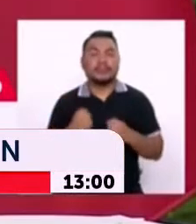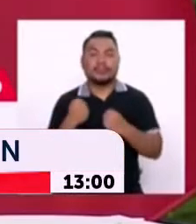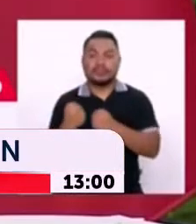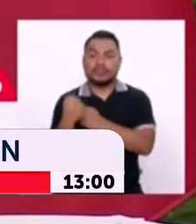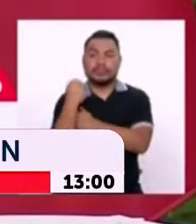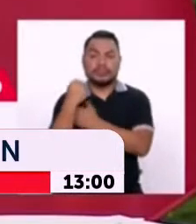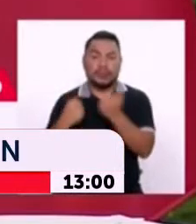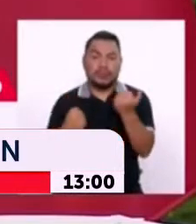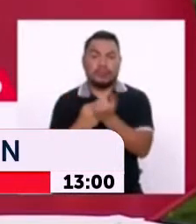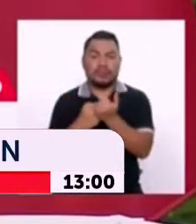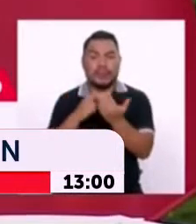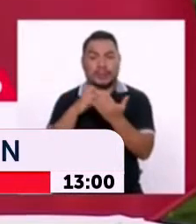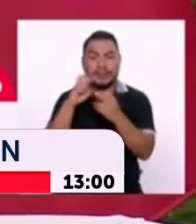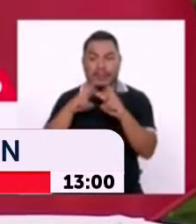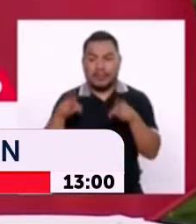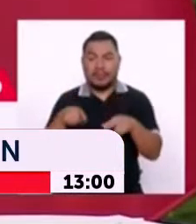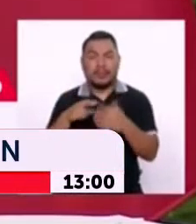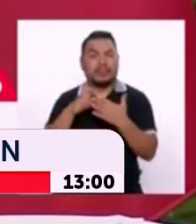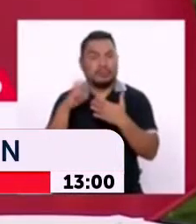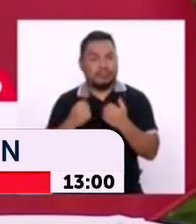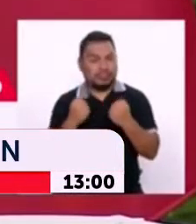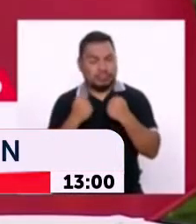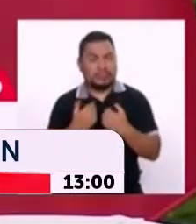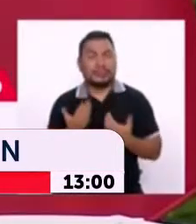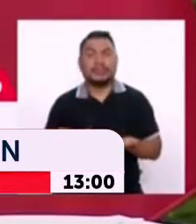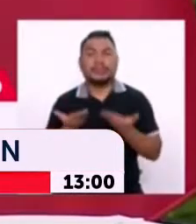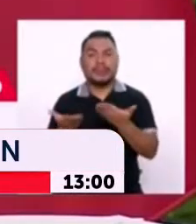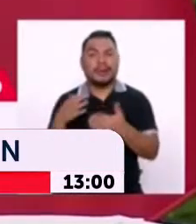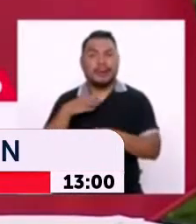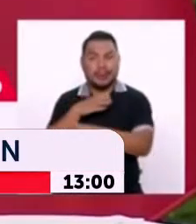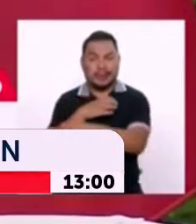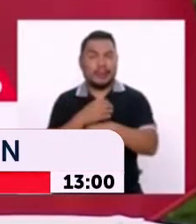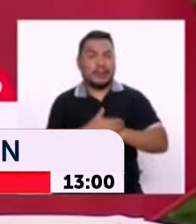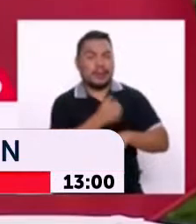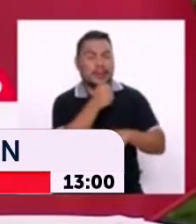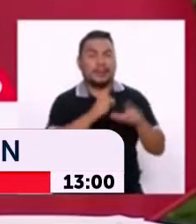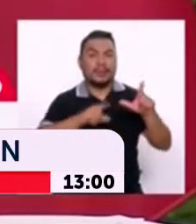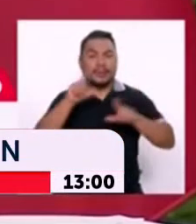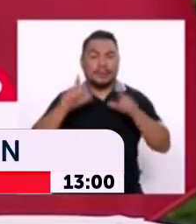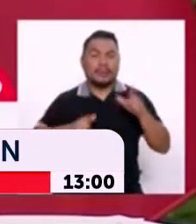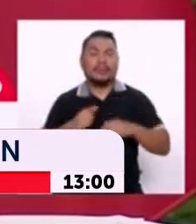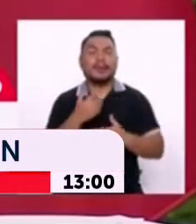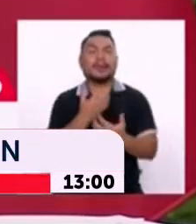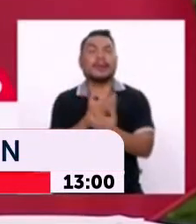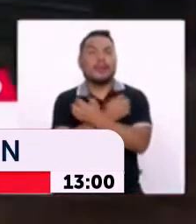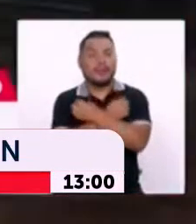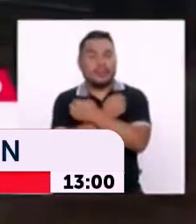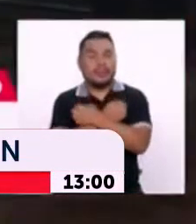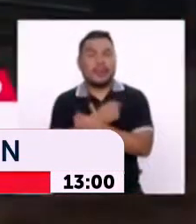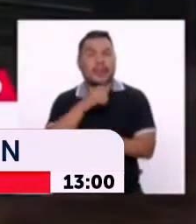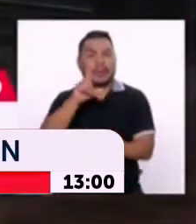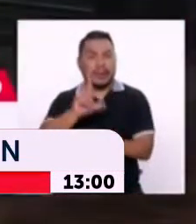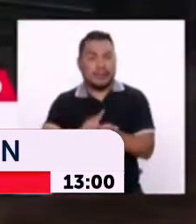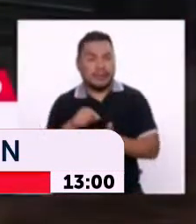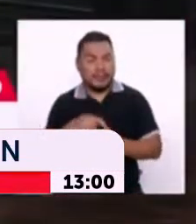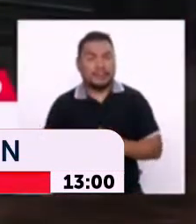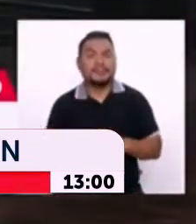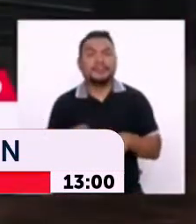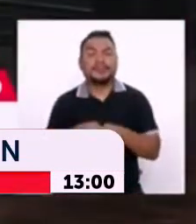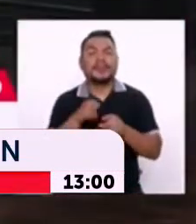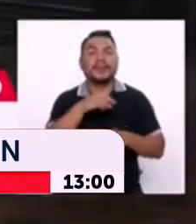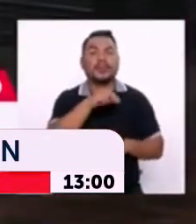Compunche Regional es un programa potente que se ha llevado a cabo en Callao, en Ica, La Libertad, Lambayeque, en Lima